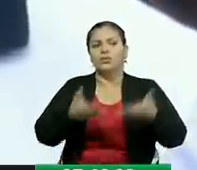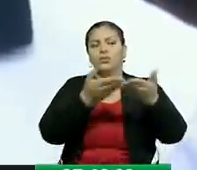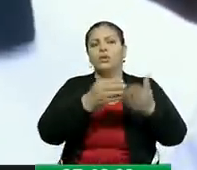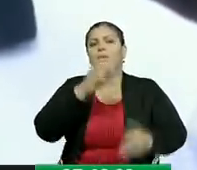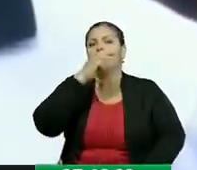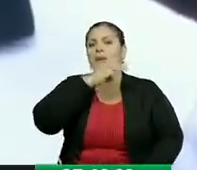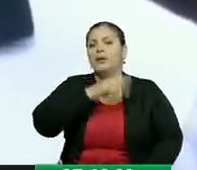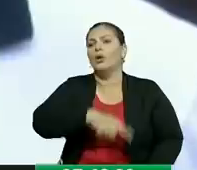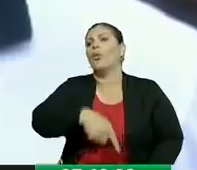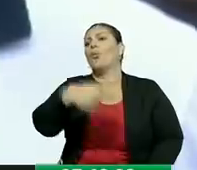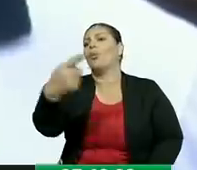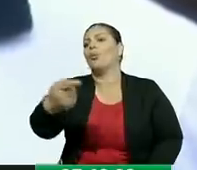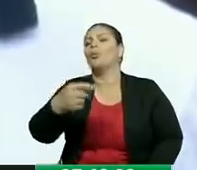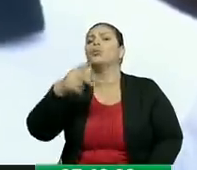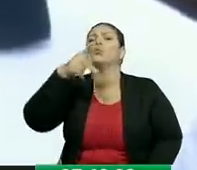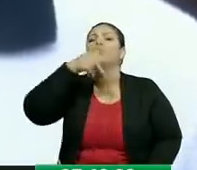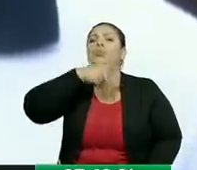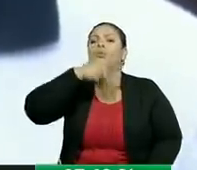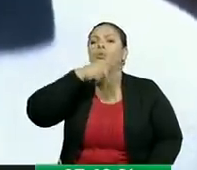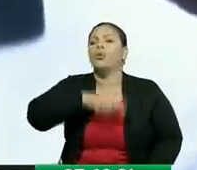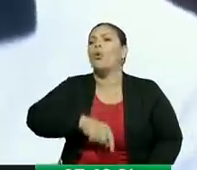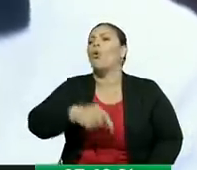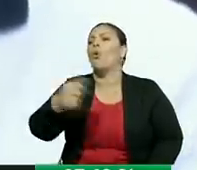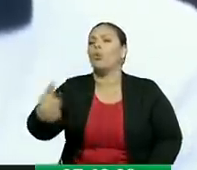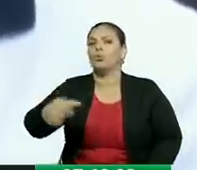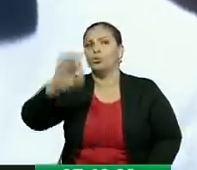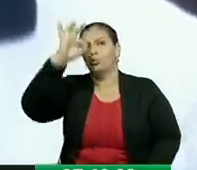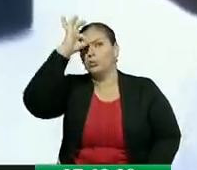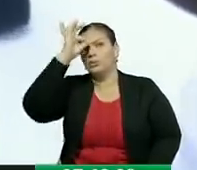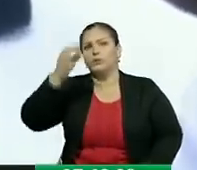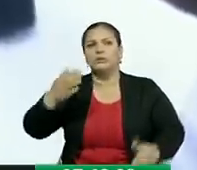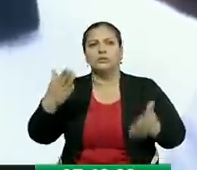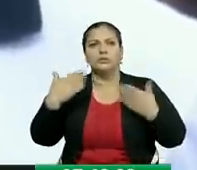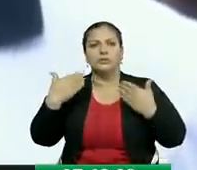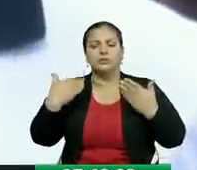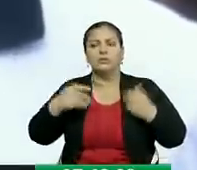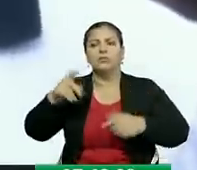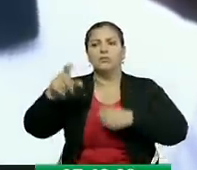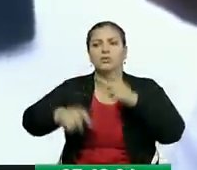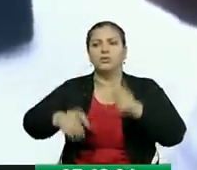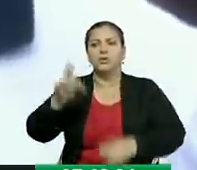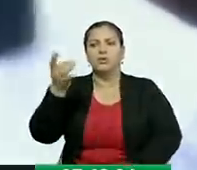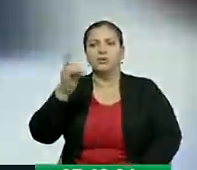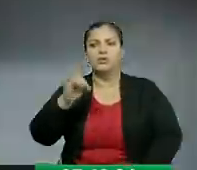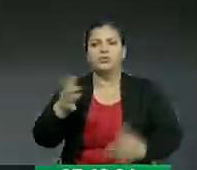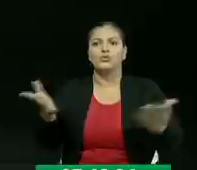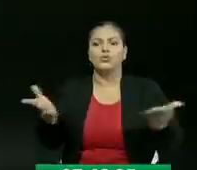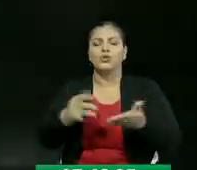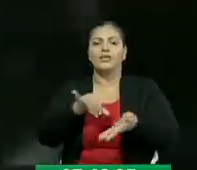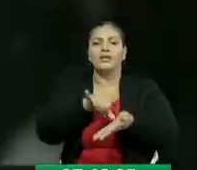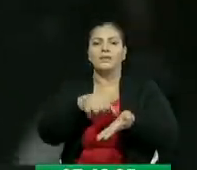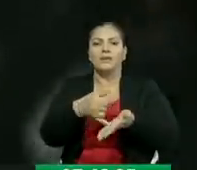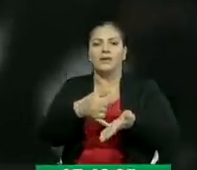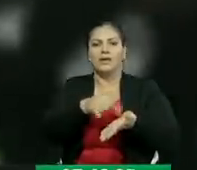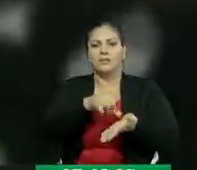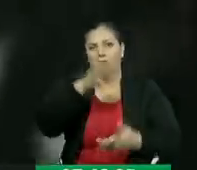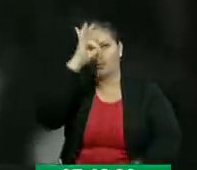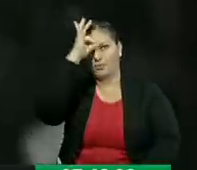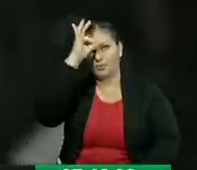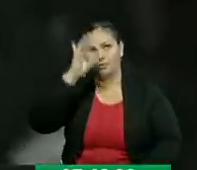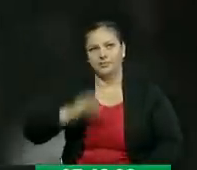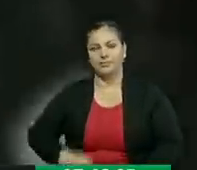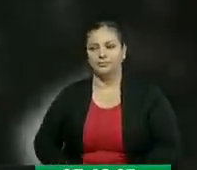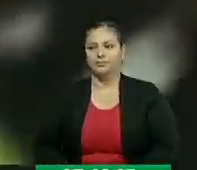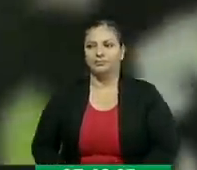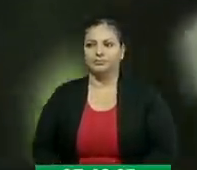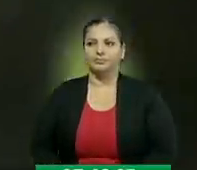fue trasladado a la ciudad de Guayaquil, al hospital del Guasmo, y 18 están siendo atendidos en la ciudad de Jipijapa. ¿Y ese hombre que está muerto?